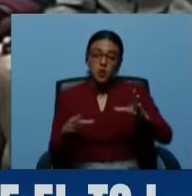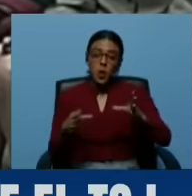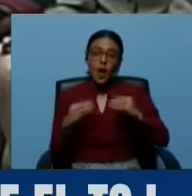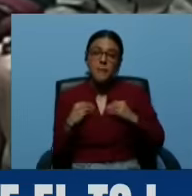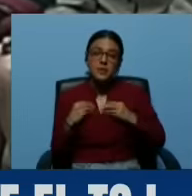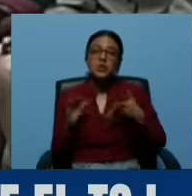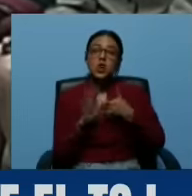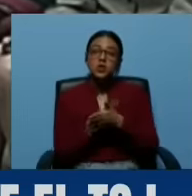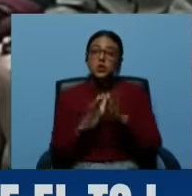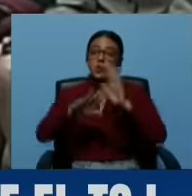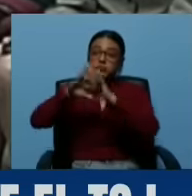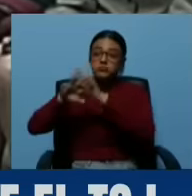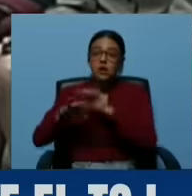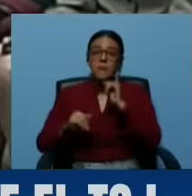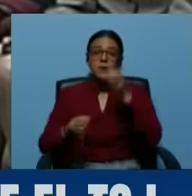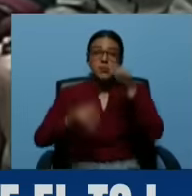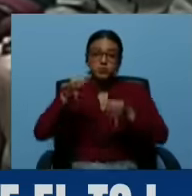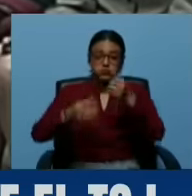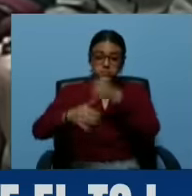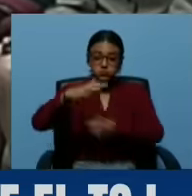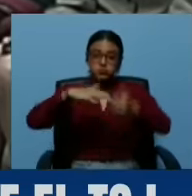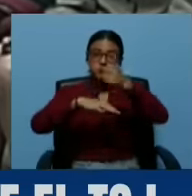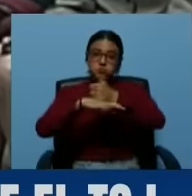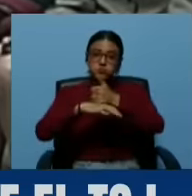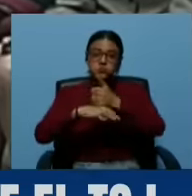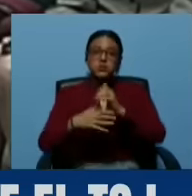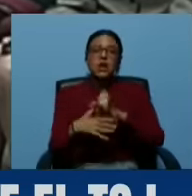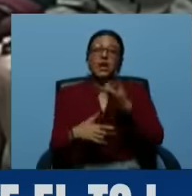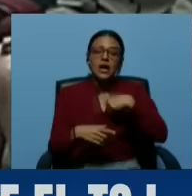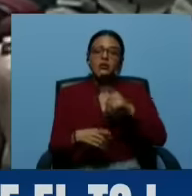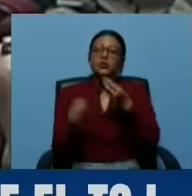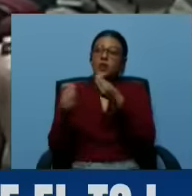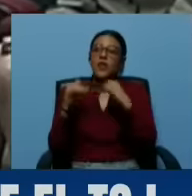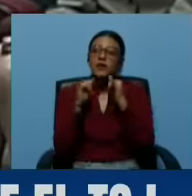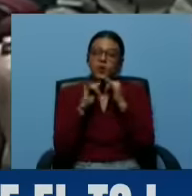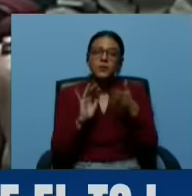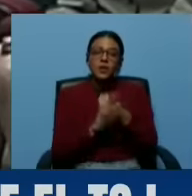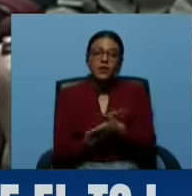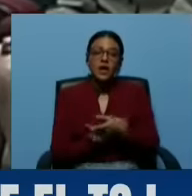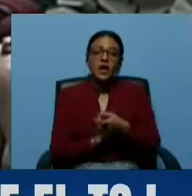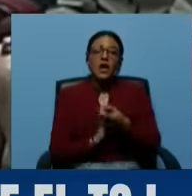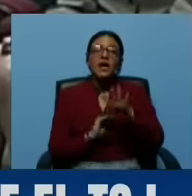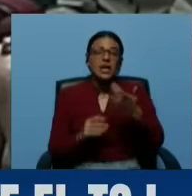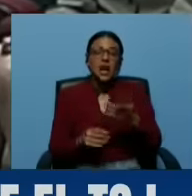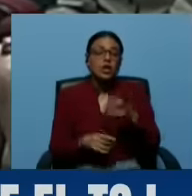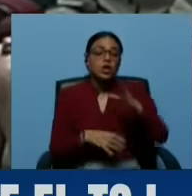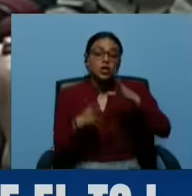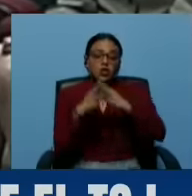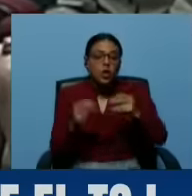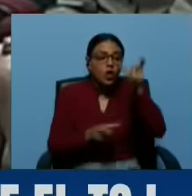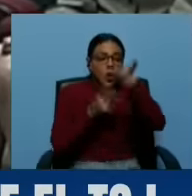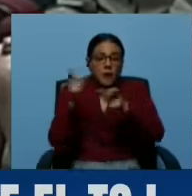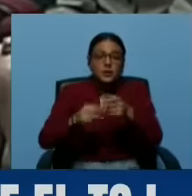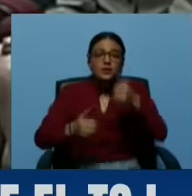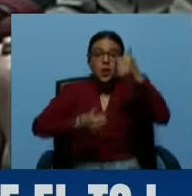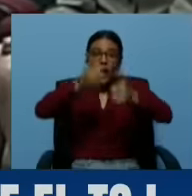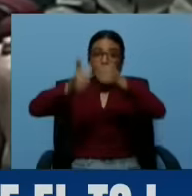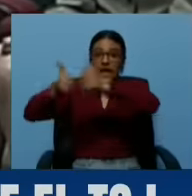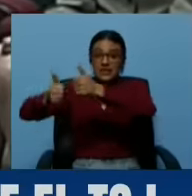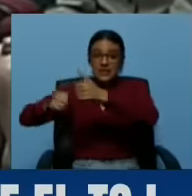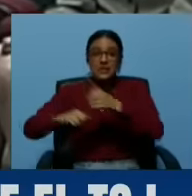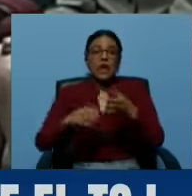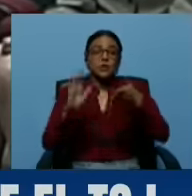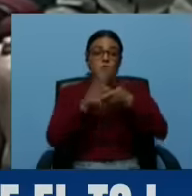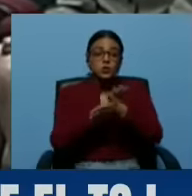este recurso por parte del Tribunal Supremo de Justicia, informaba que fueron convocados todos los candidatos presidenciales de los comicios